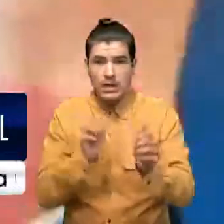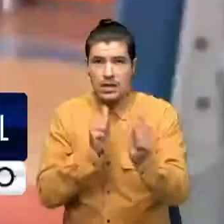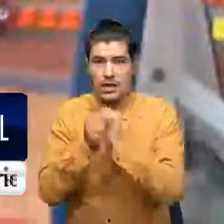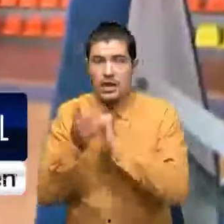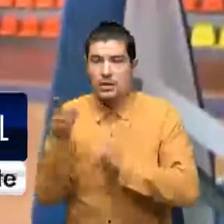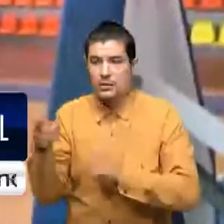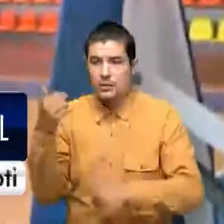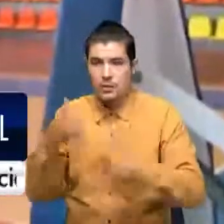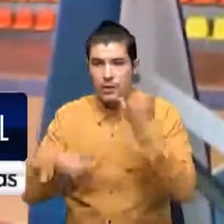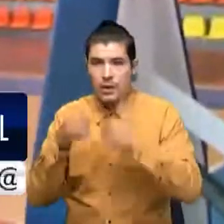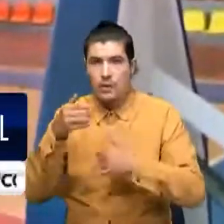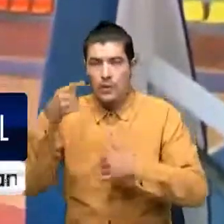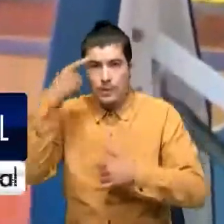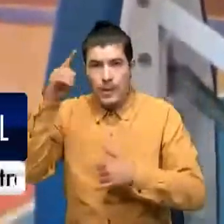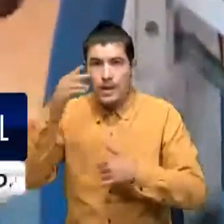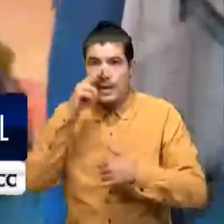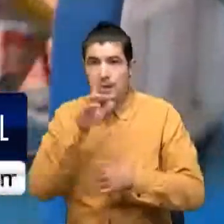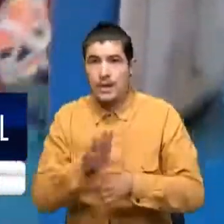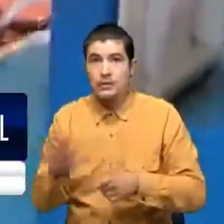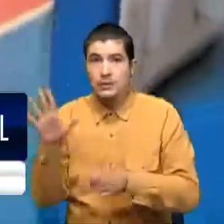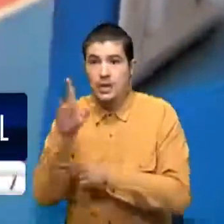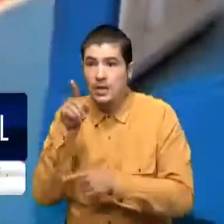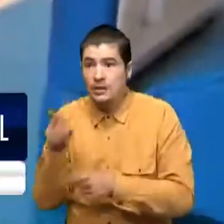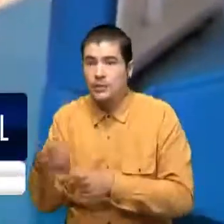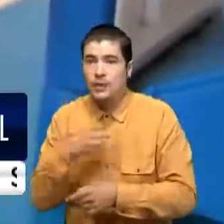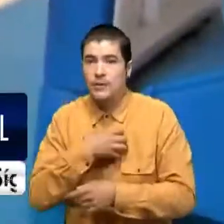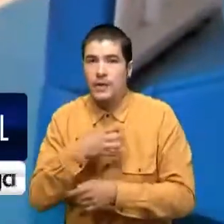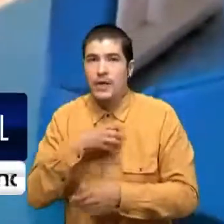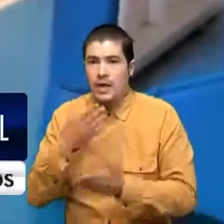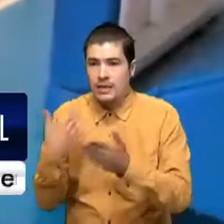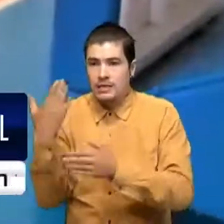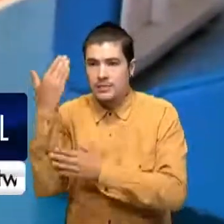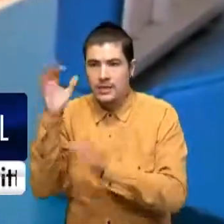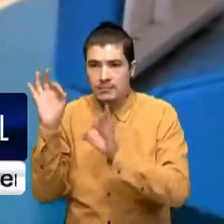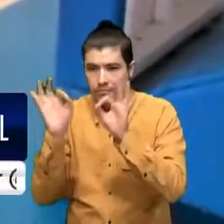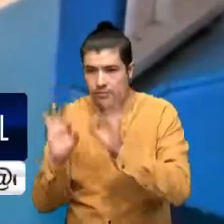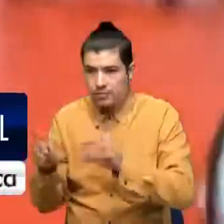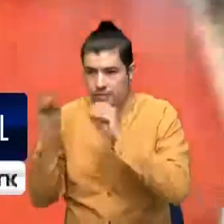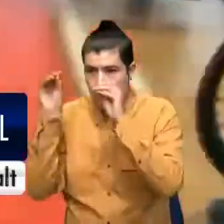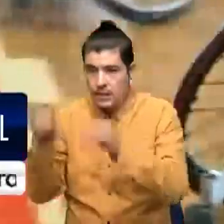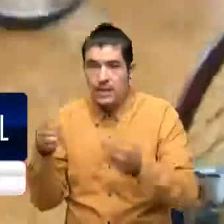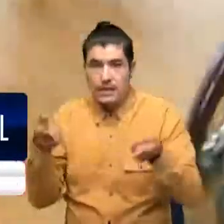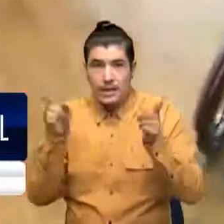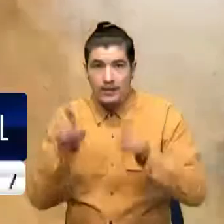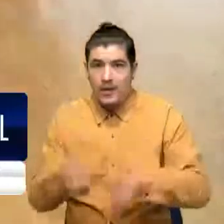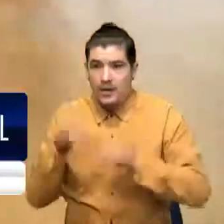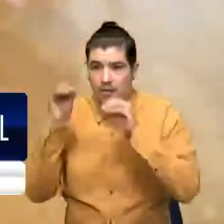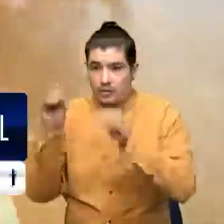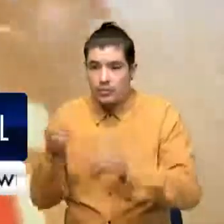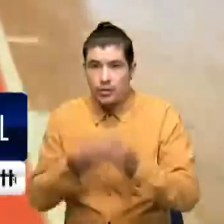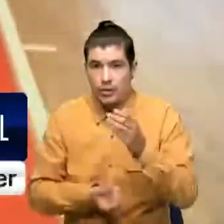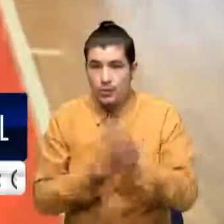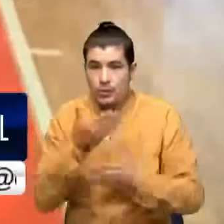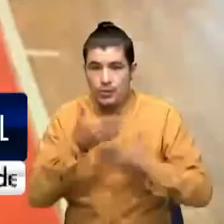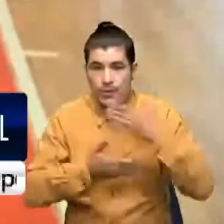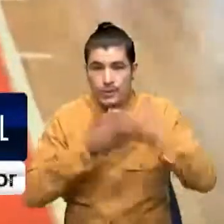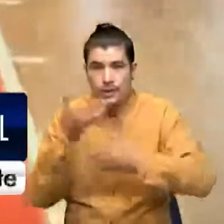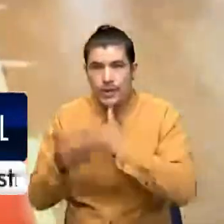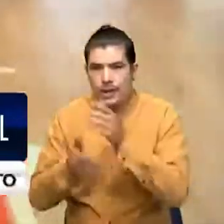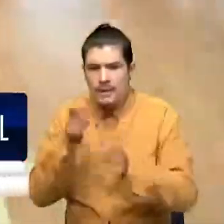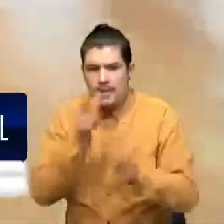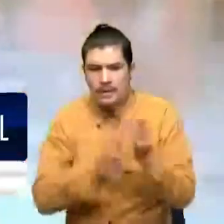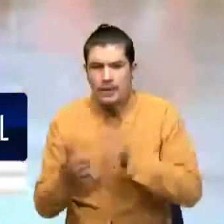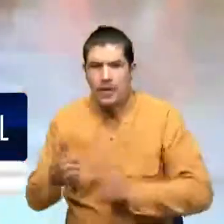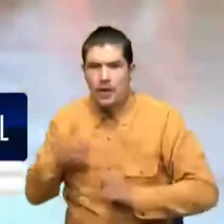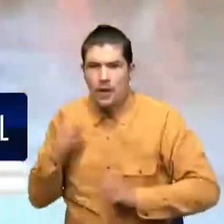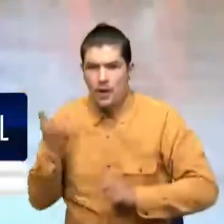a Juegos Paranacionales y estos torneos servirán como preparación. También se están fortaleciendo los nuevos procesos. Gente joven